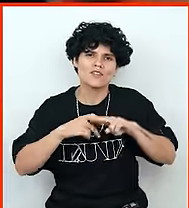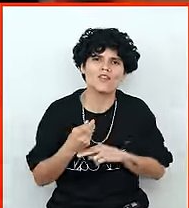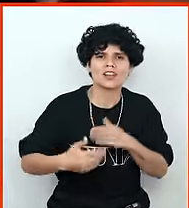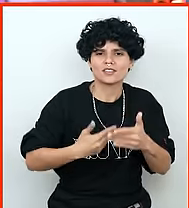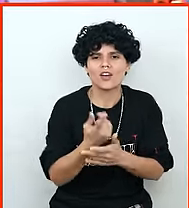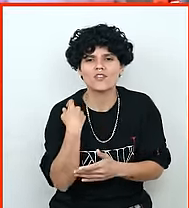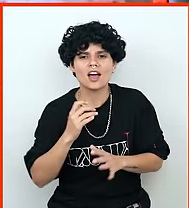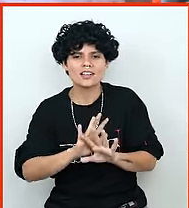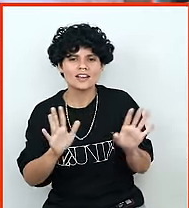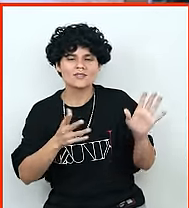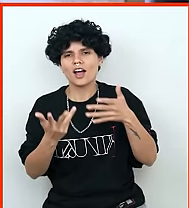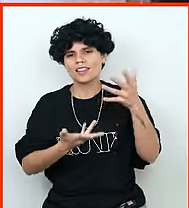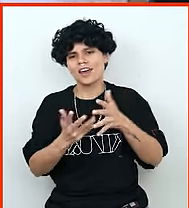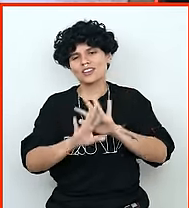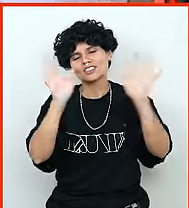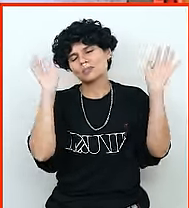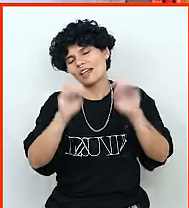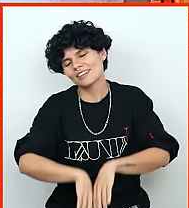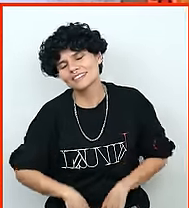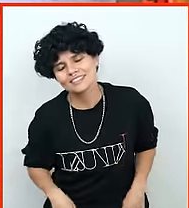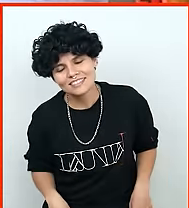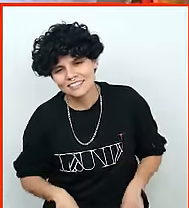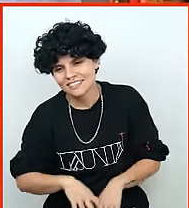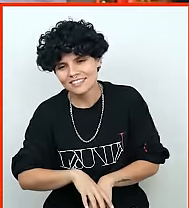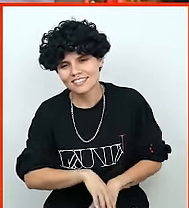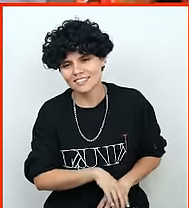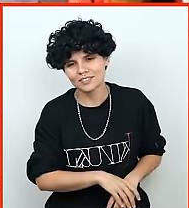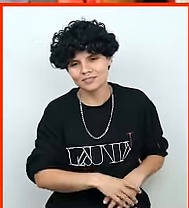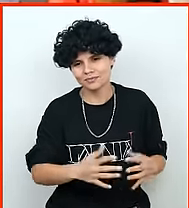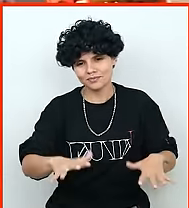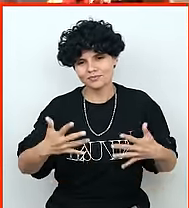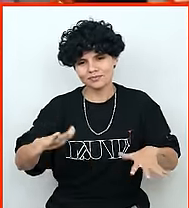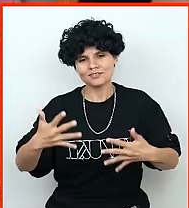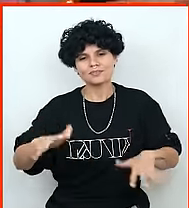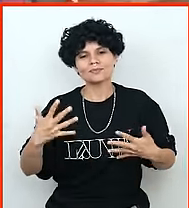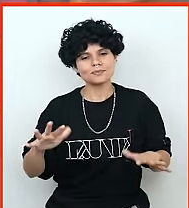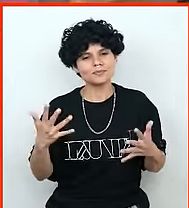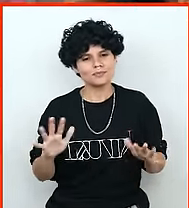remate igual, sigo parando y freestyleo, lo hago al cantar. No sé qué más decir.